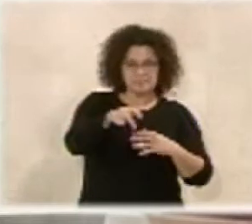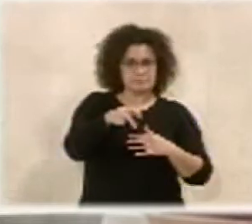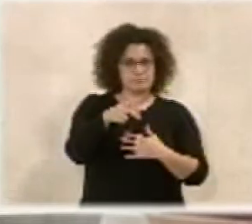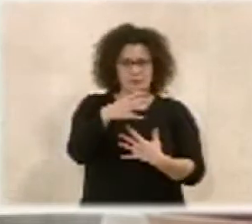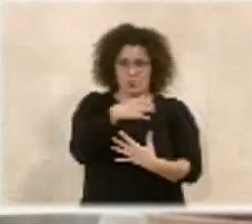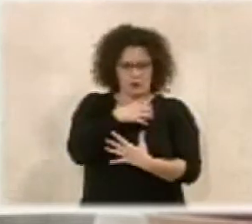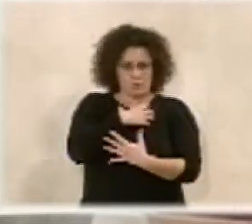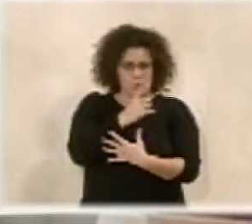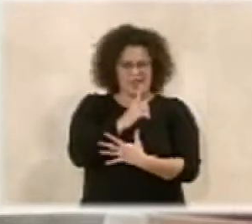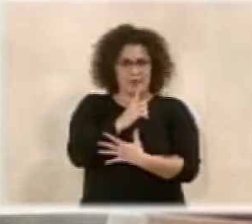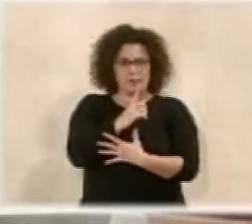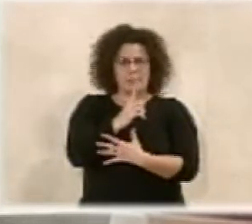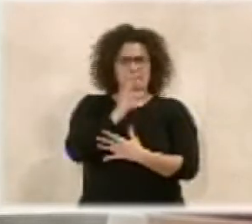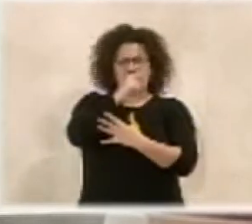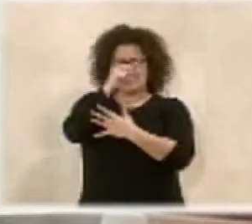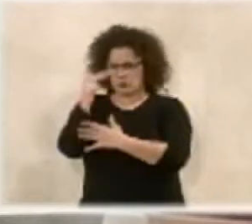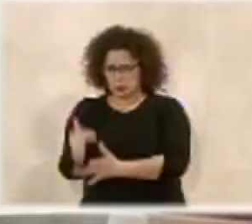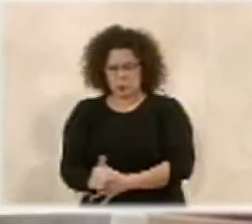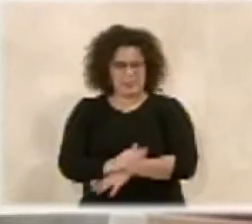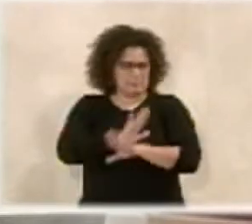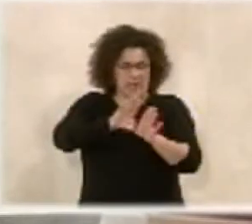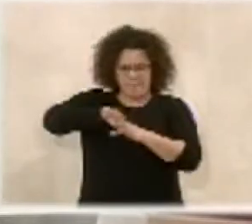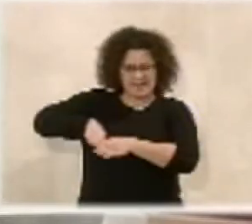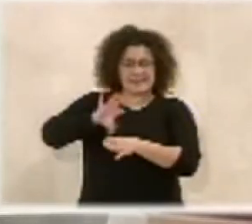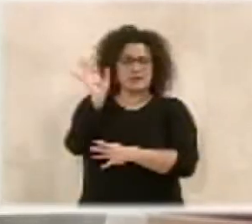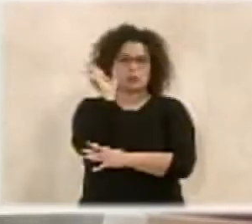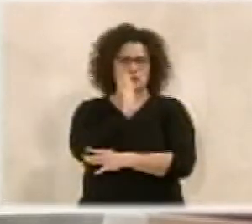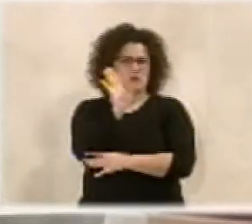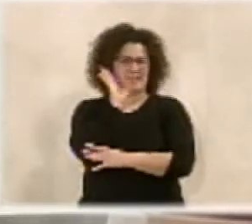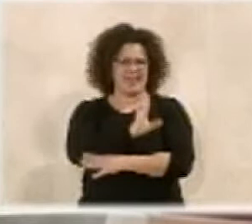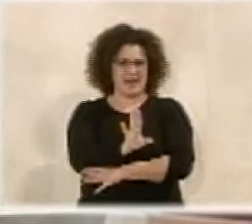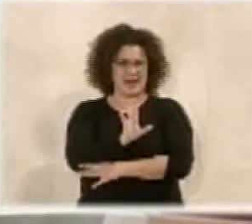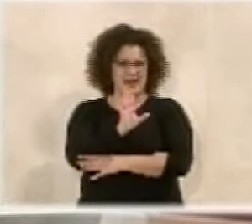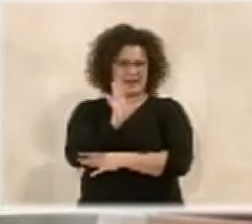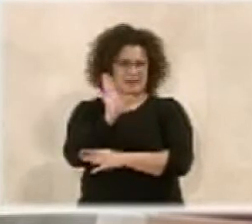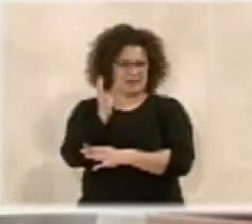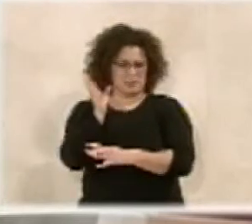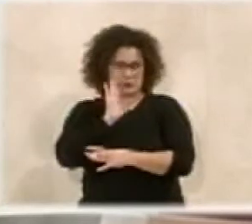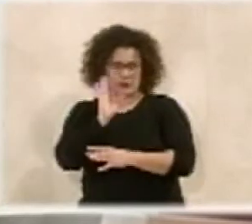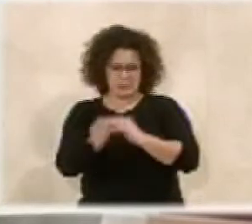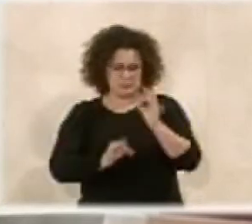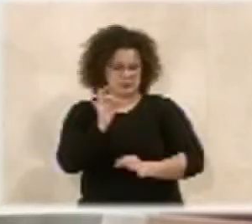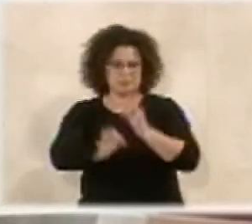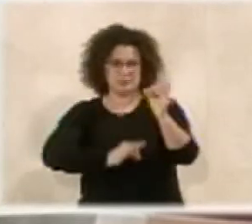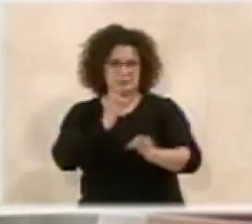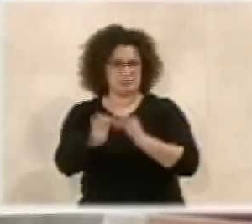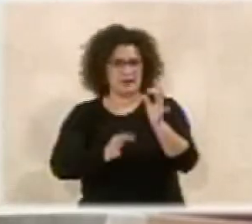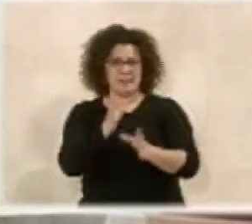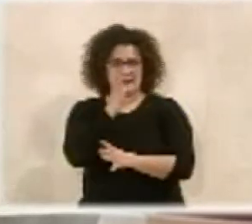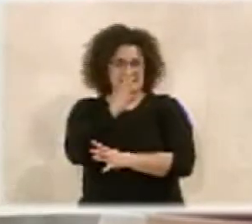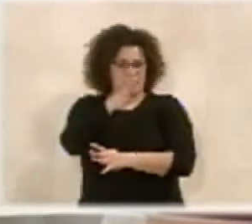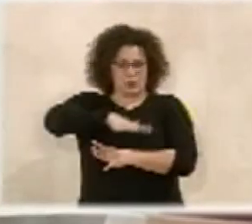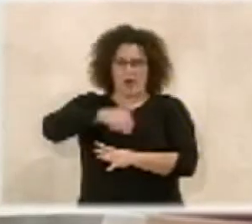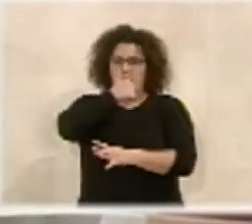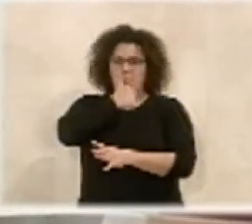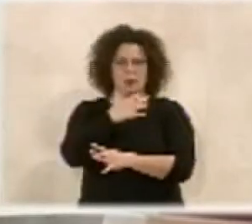es, al margen de las pintadas que pueda haber, es suciedad, excrementos y es una situación insostenible.